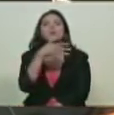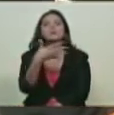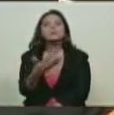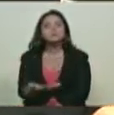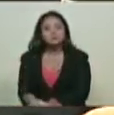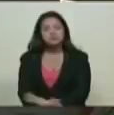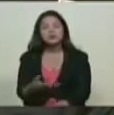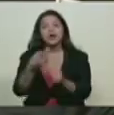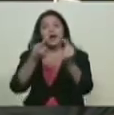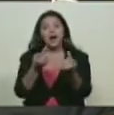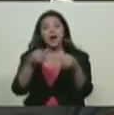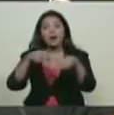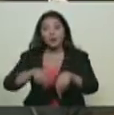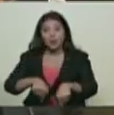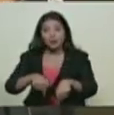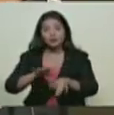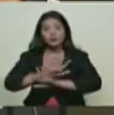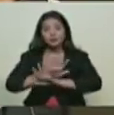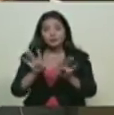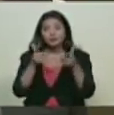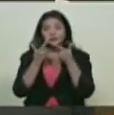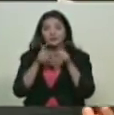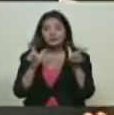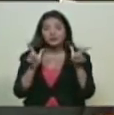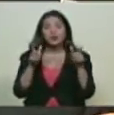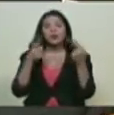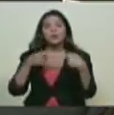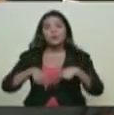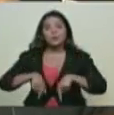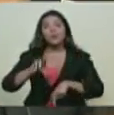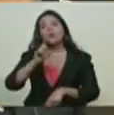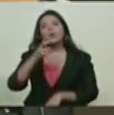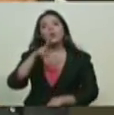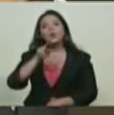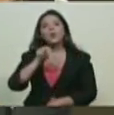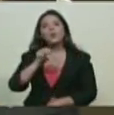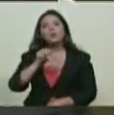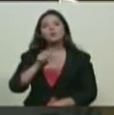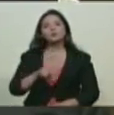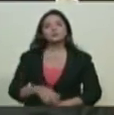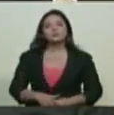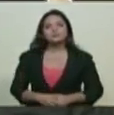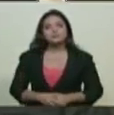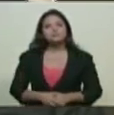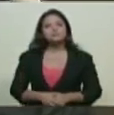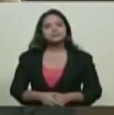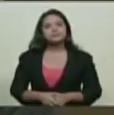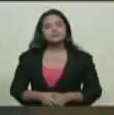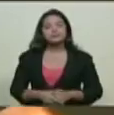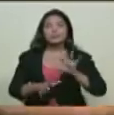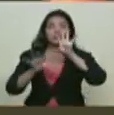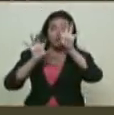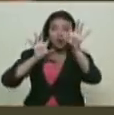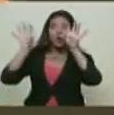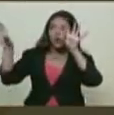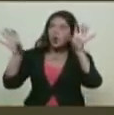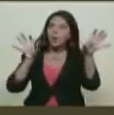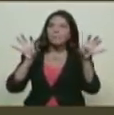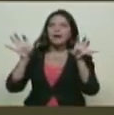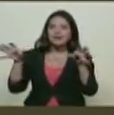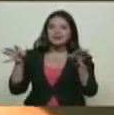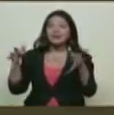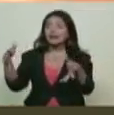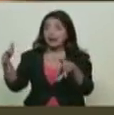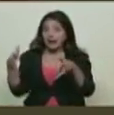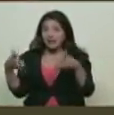tratado de bretton woods y ese tratado de bretton woods no fue más que los países que ganaron la segunda guerra